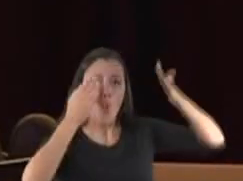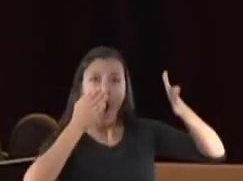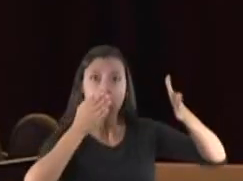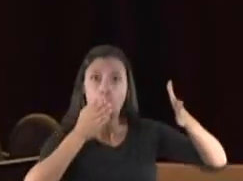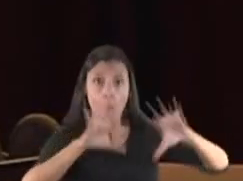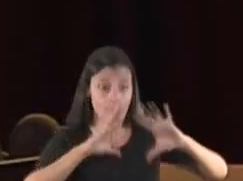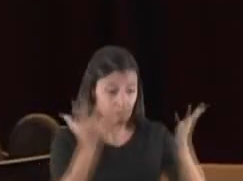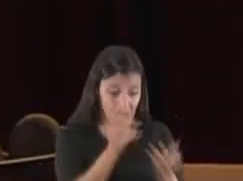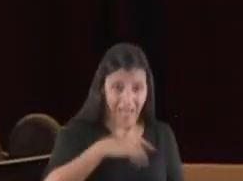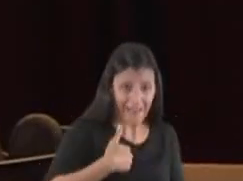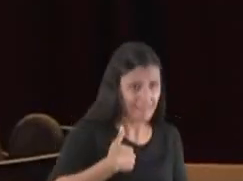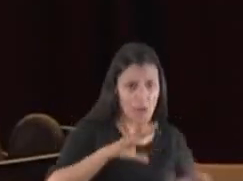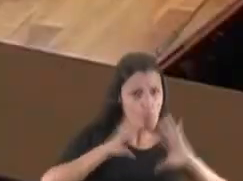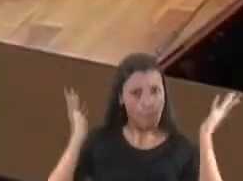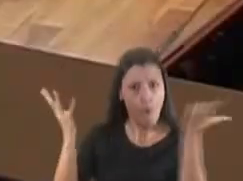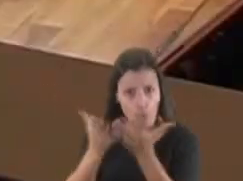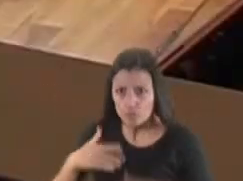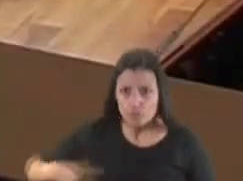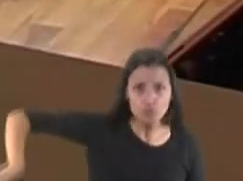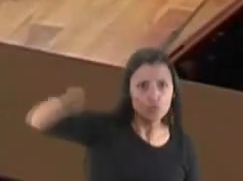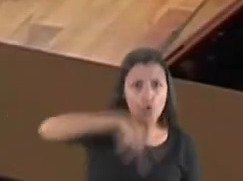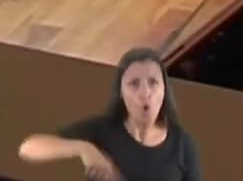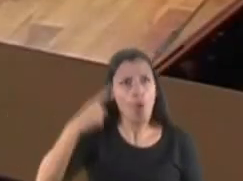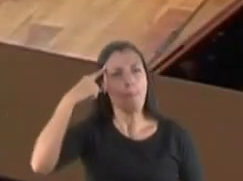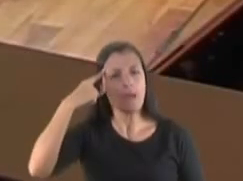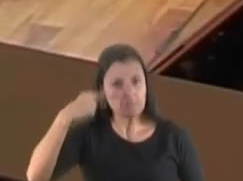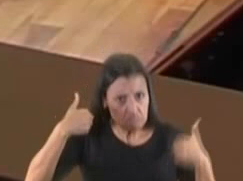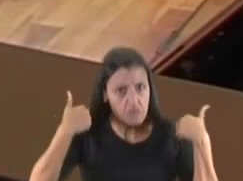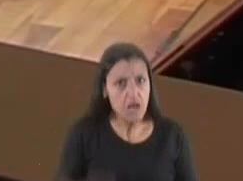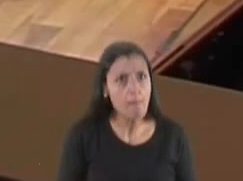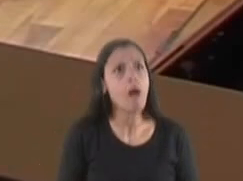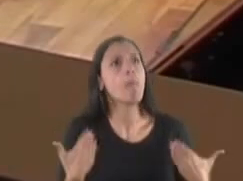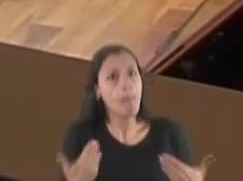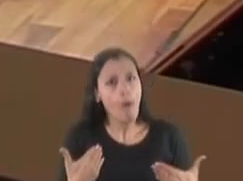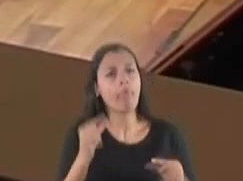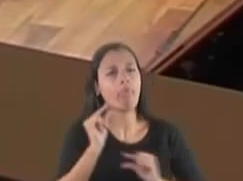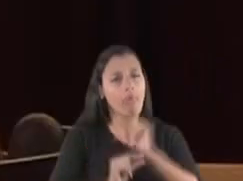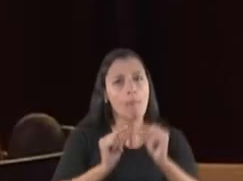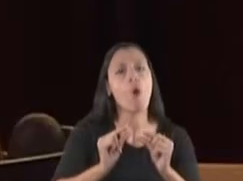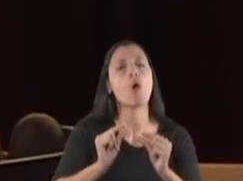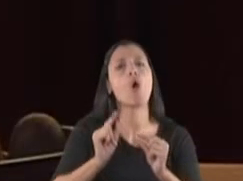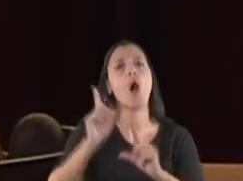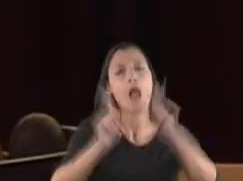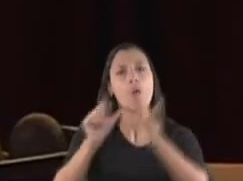del mundo, de la humanidad, que pensó que podían ir cediendo espacio las naciones,